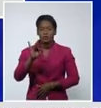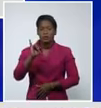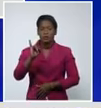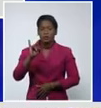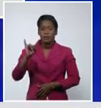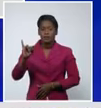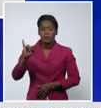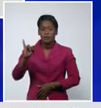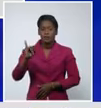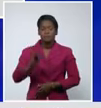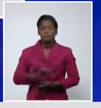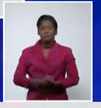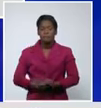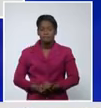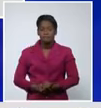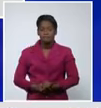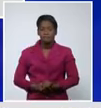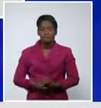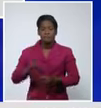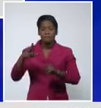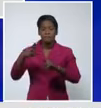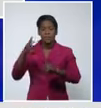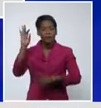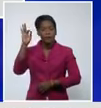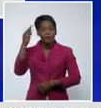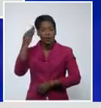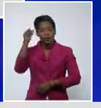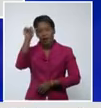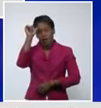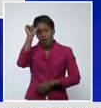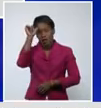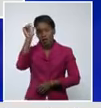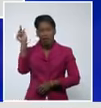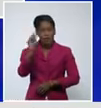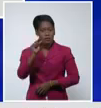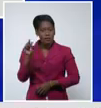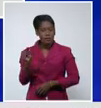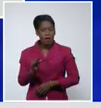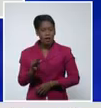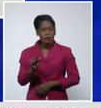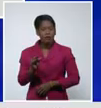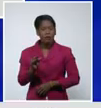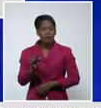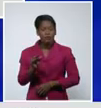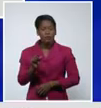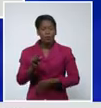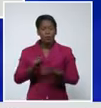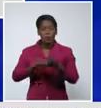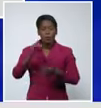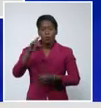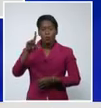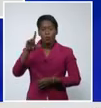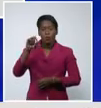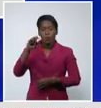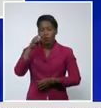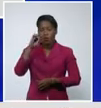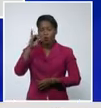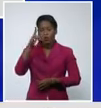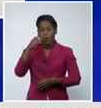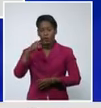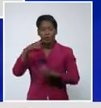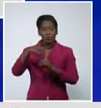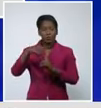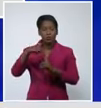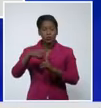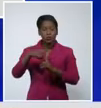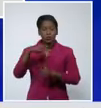41.866. Francia, la India, Italia, Polonia, Turquía, Rusia, Ucrania